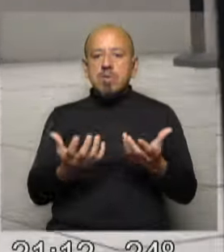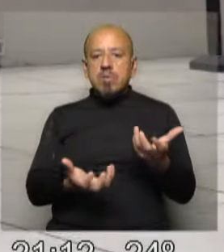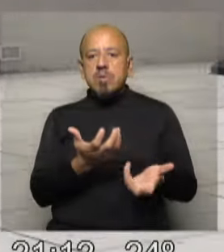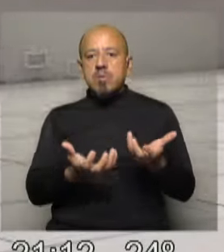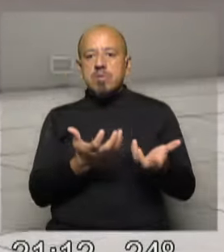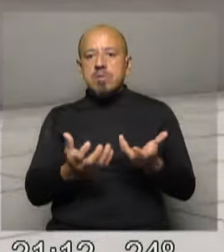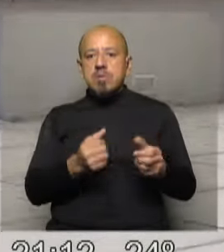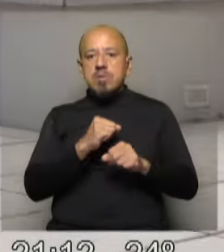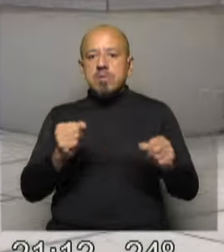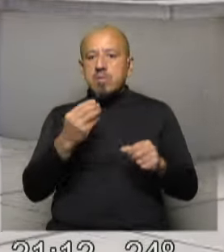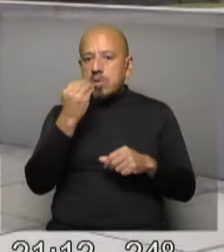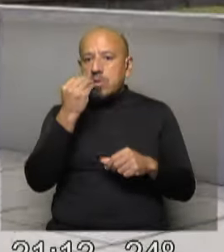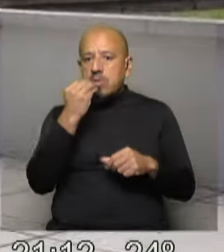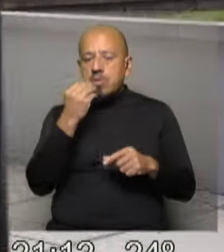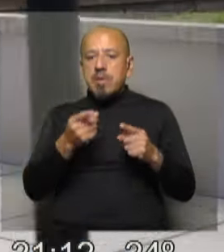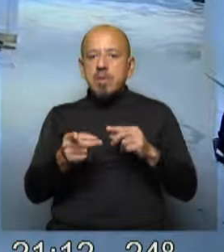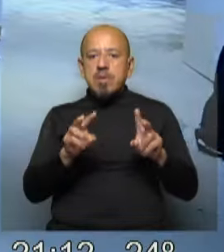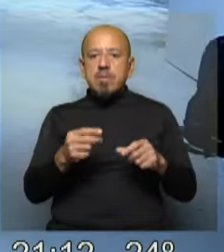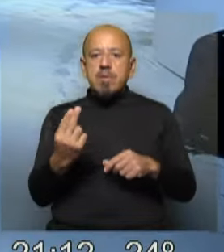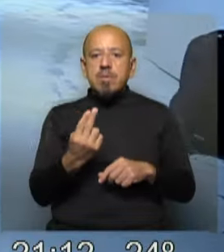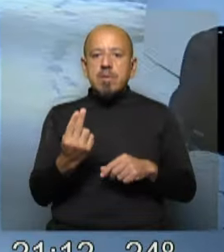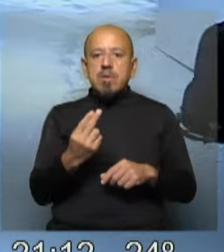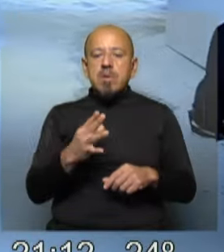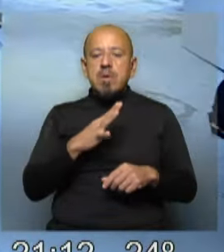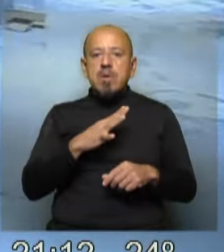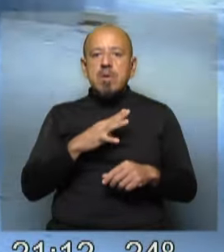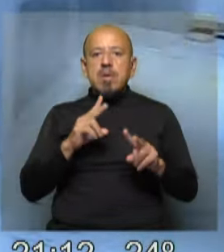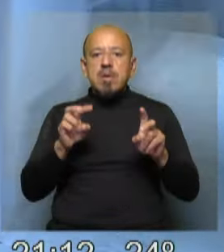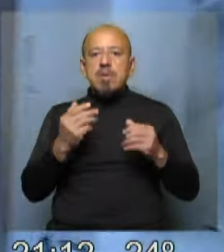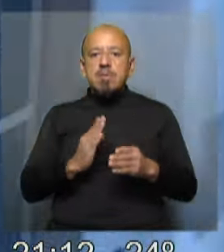puede comer, hay baterías de baños. Estamos muy preocupados también de trabajar por la